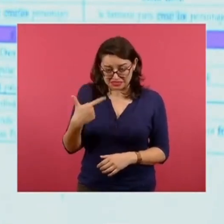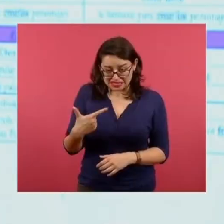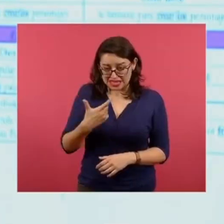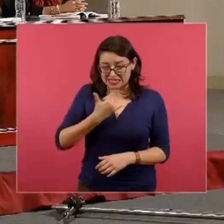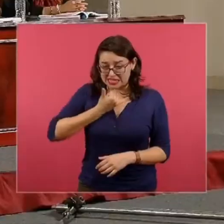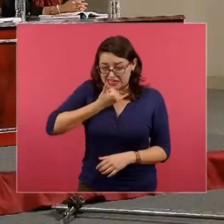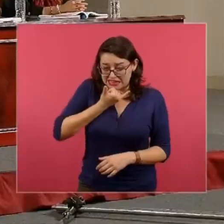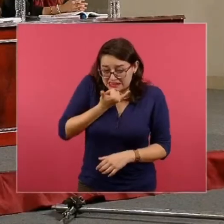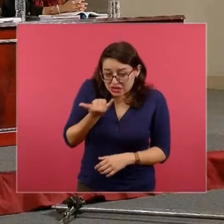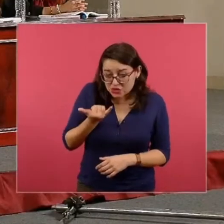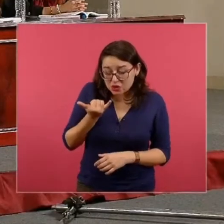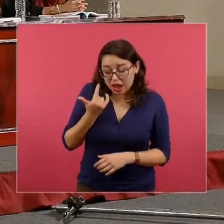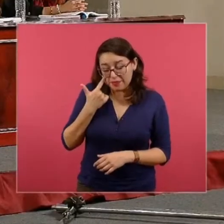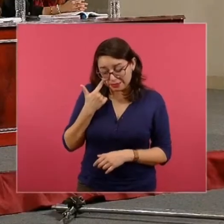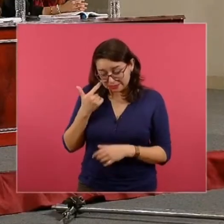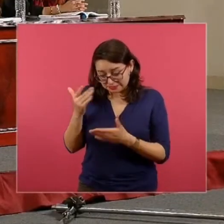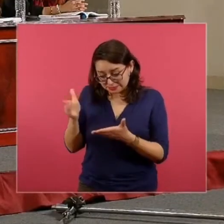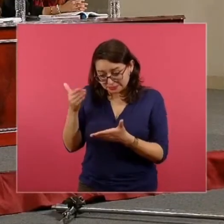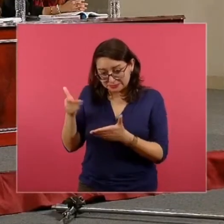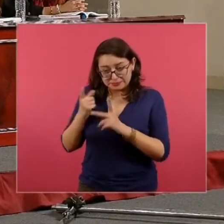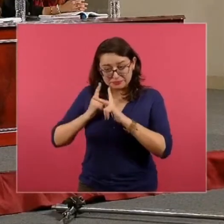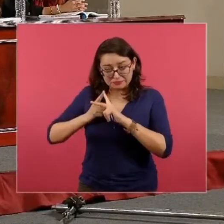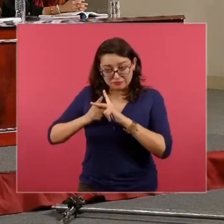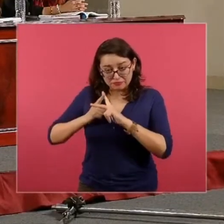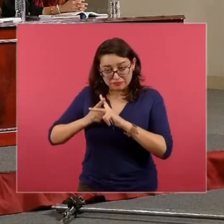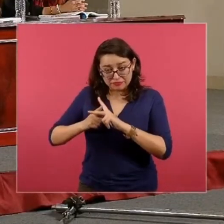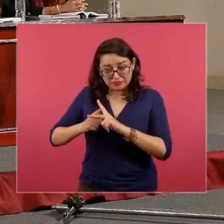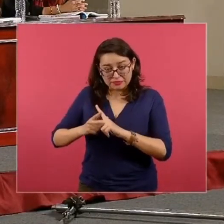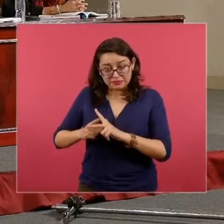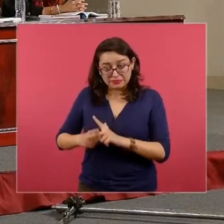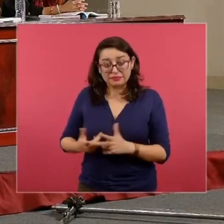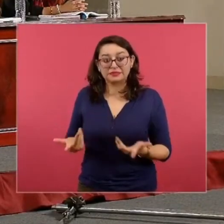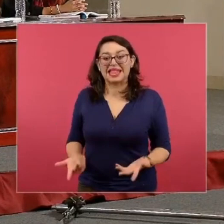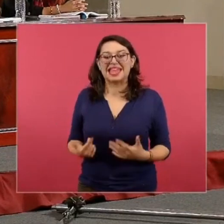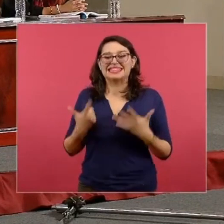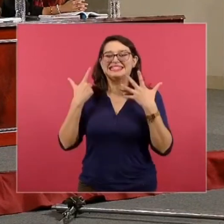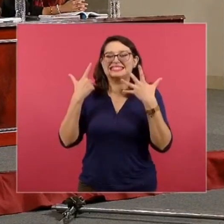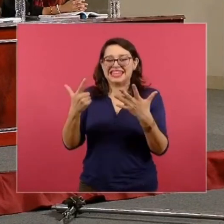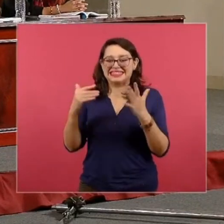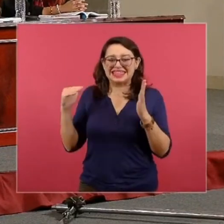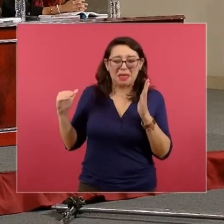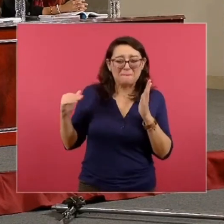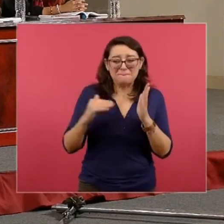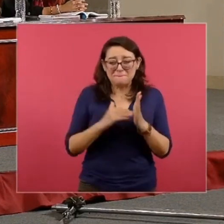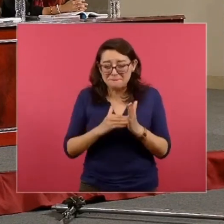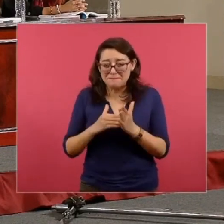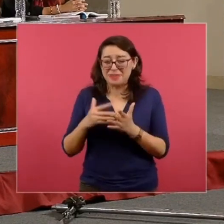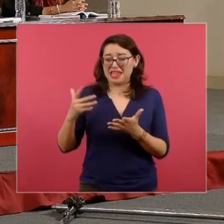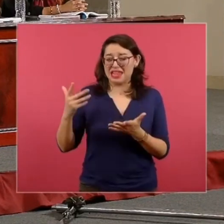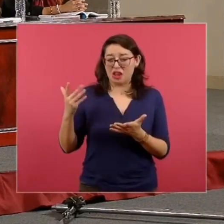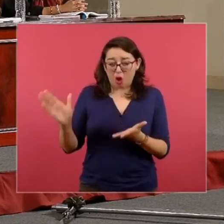es justo con lo que sucedió, estamos hablando que aquella familia era 7,250 hojas y